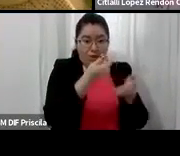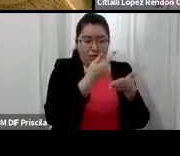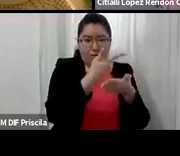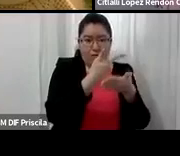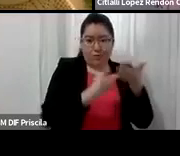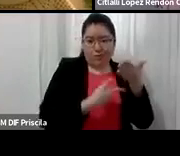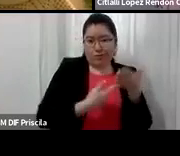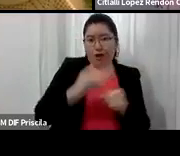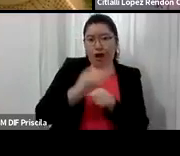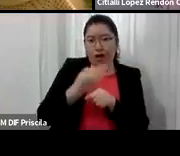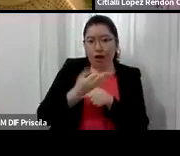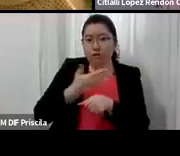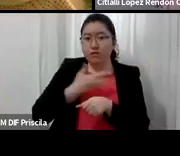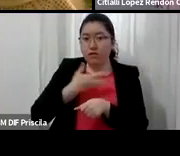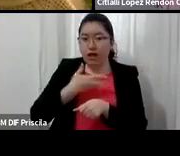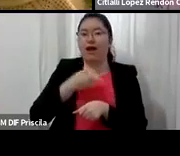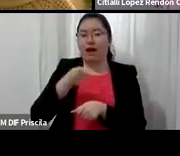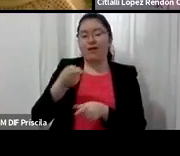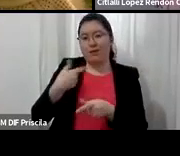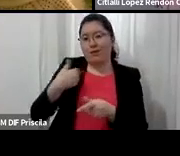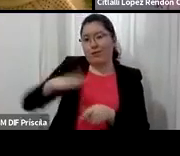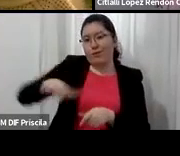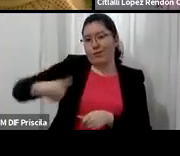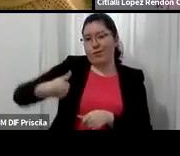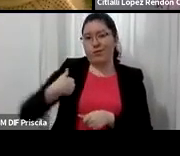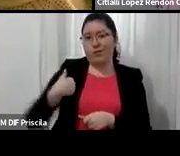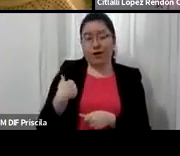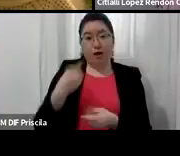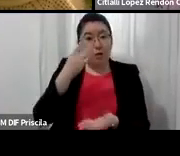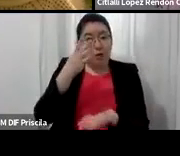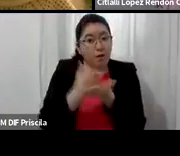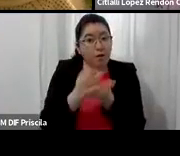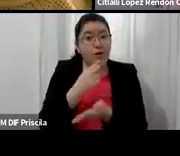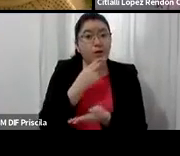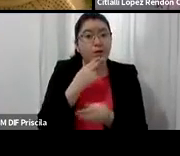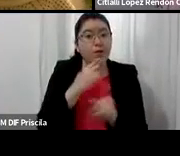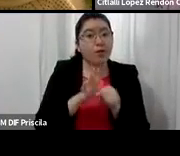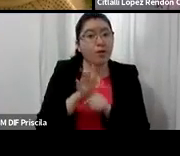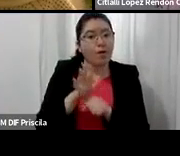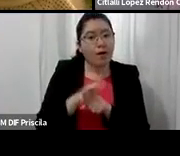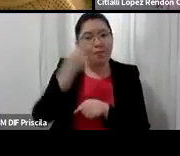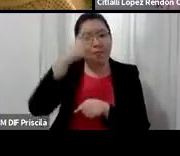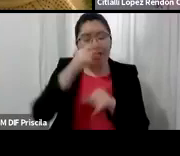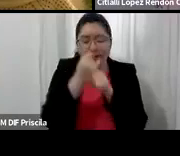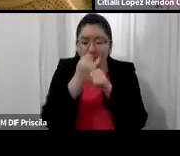espacio virtual, los cuales van a ser utilizados solamente con fines informativos.